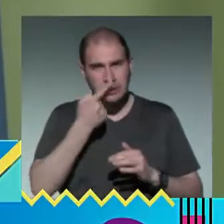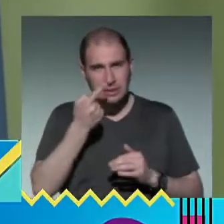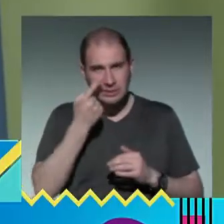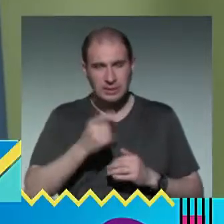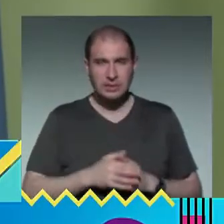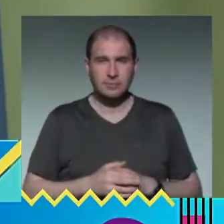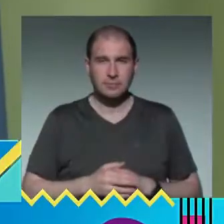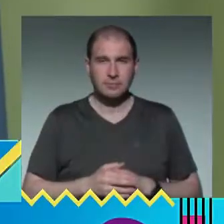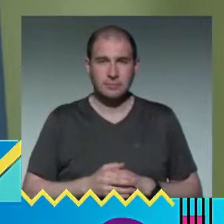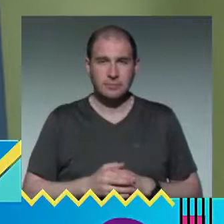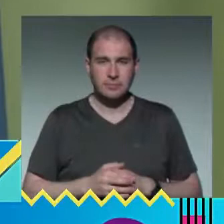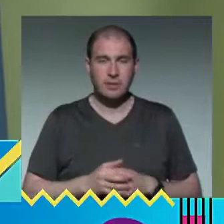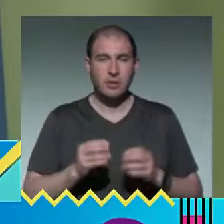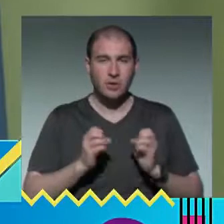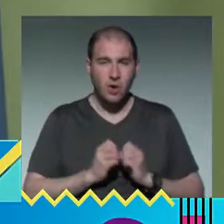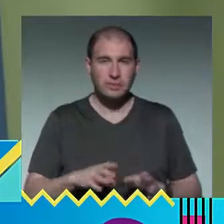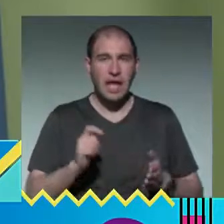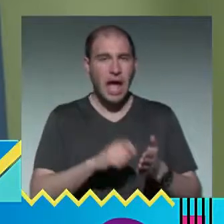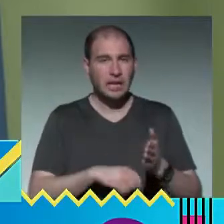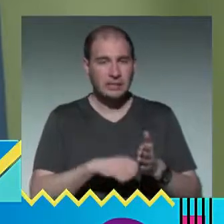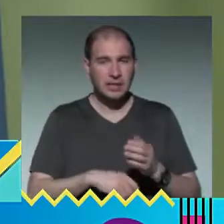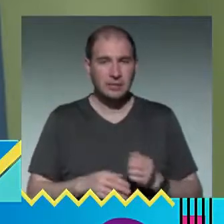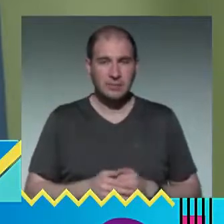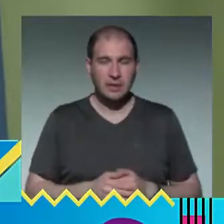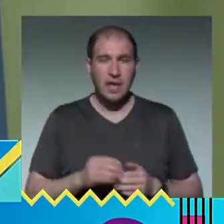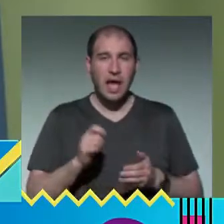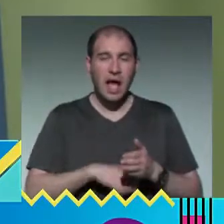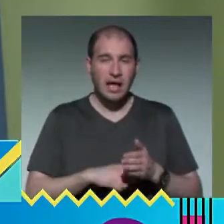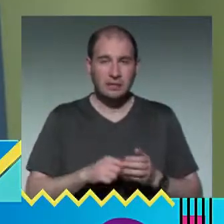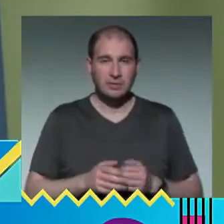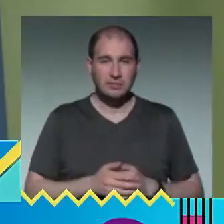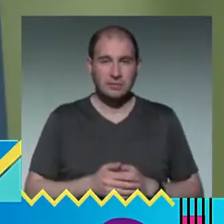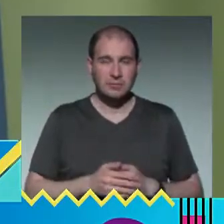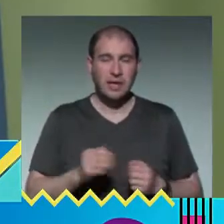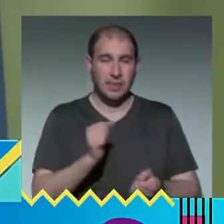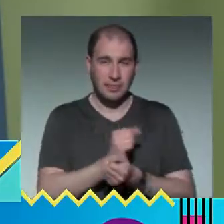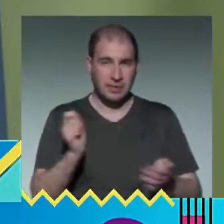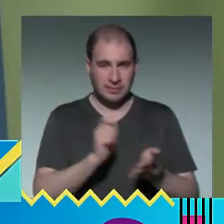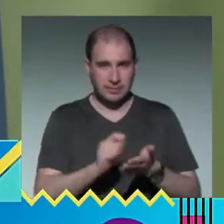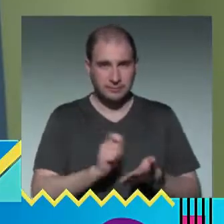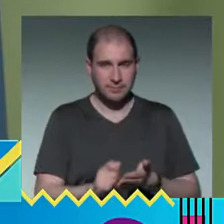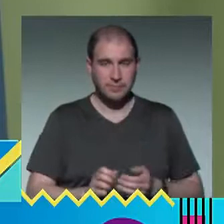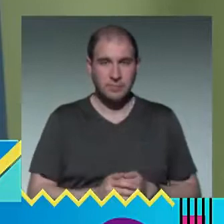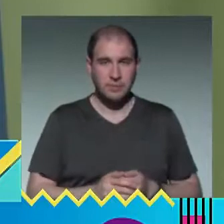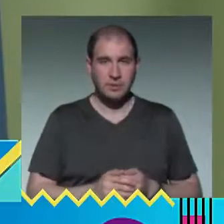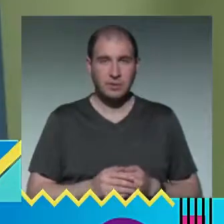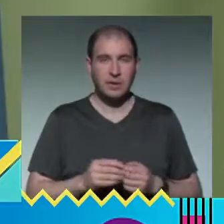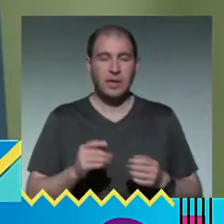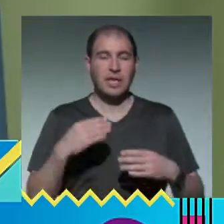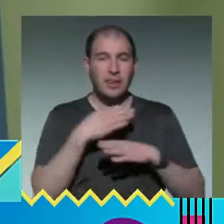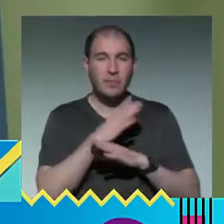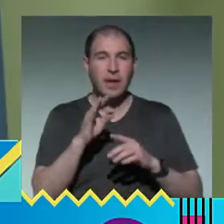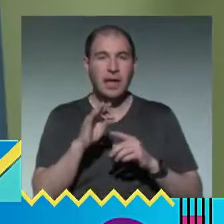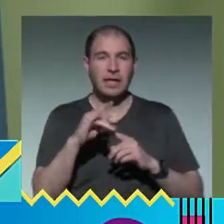es cuando se produce el acta, o se imprime, mejor dicho, el acta de la independencia, hay una en quechua. Y